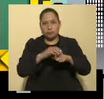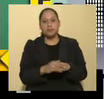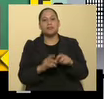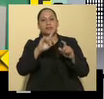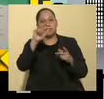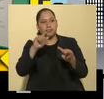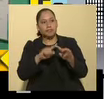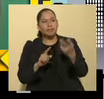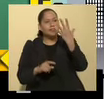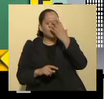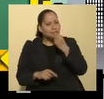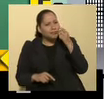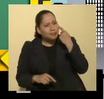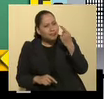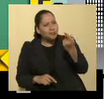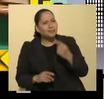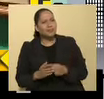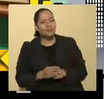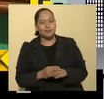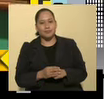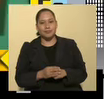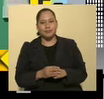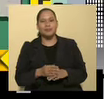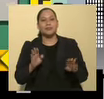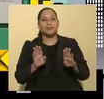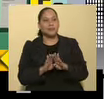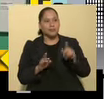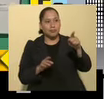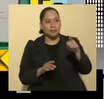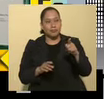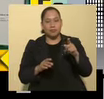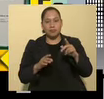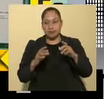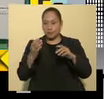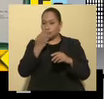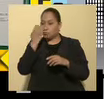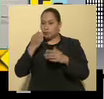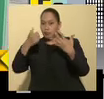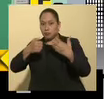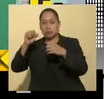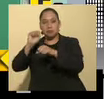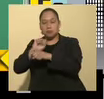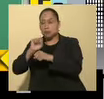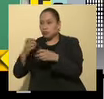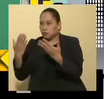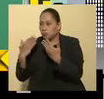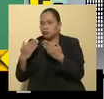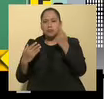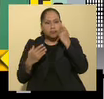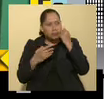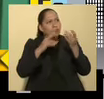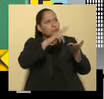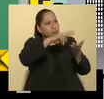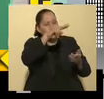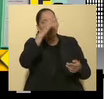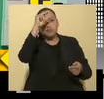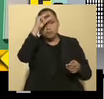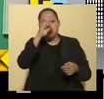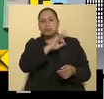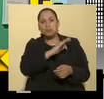esta maravilla de que sin tener una formación, una educación formal, van ellos